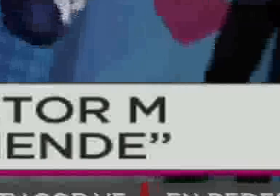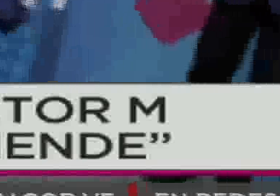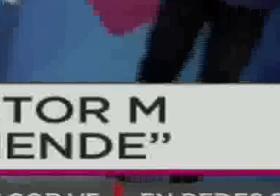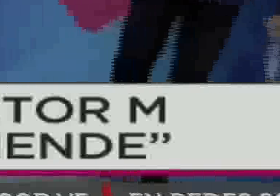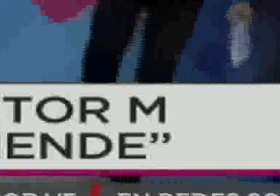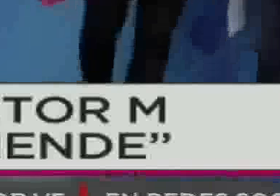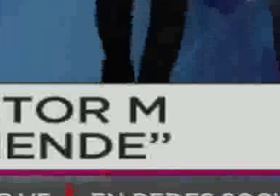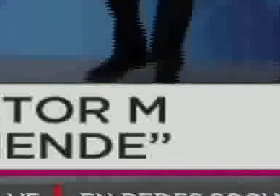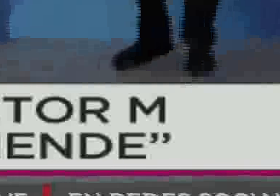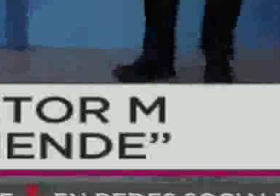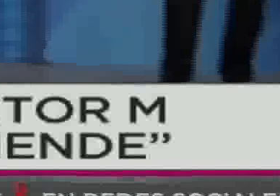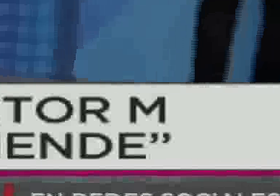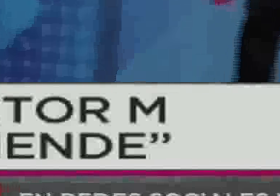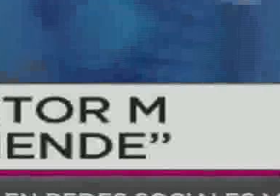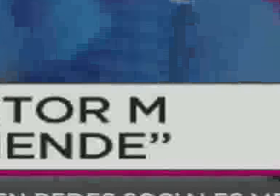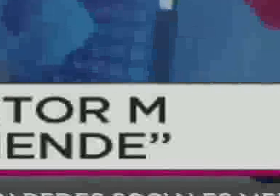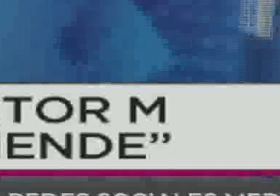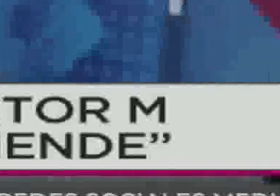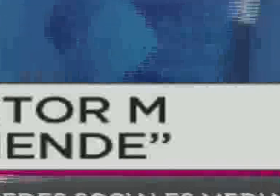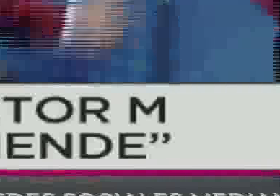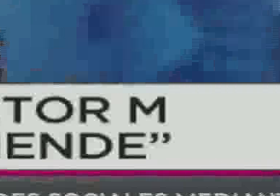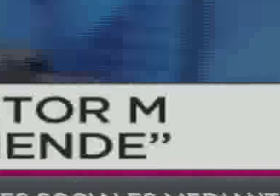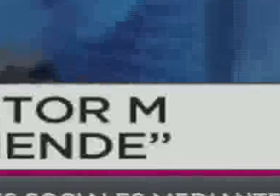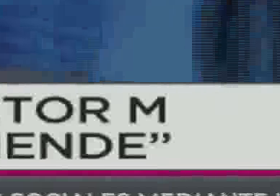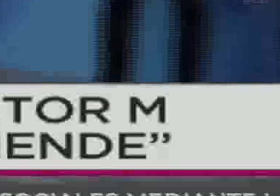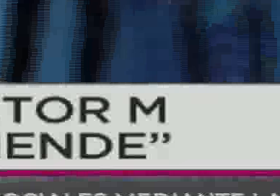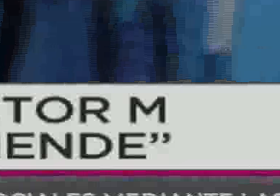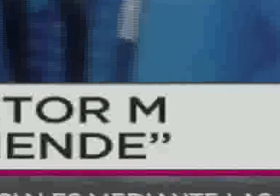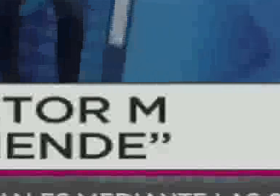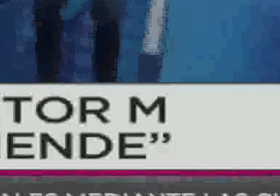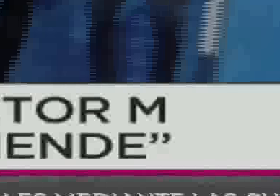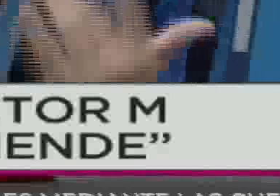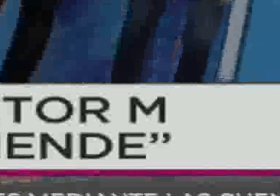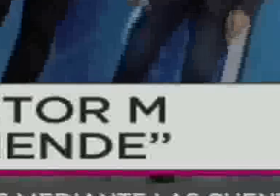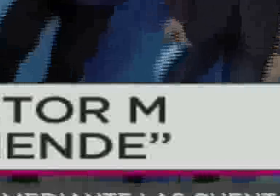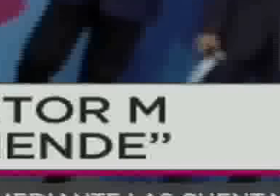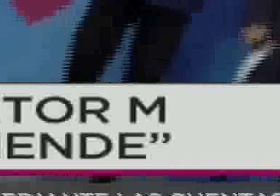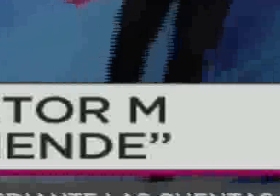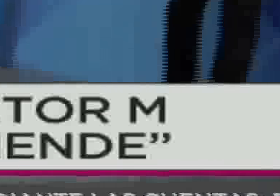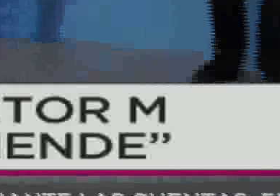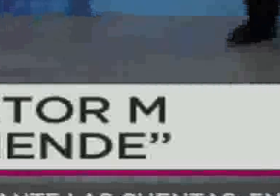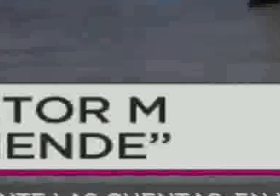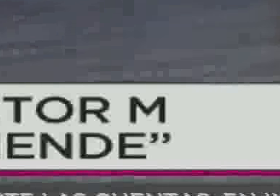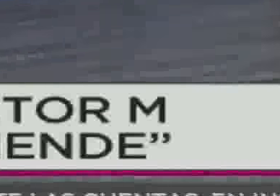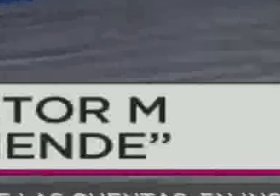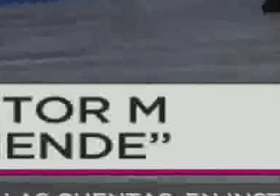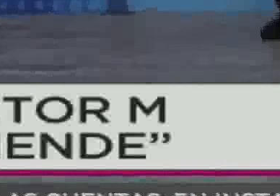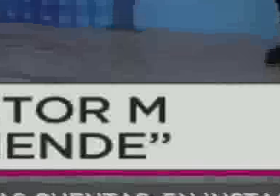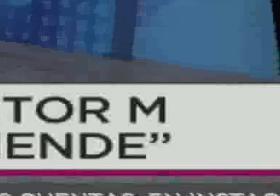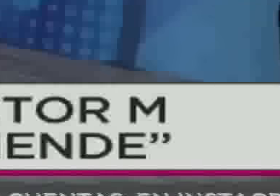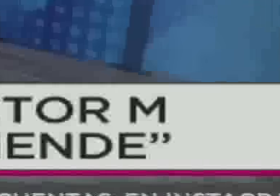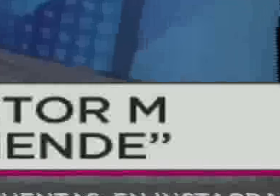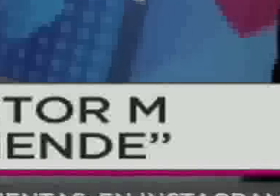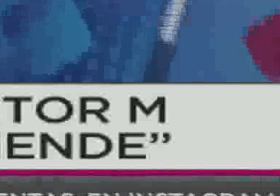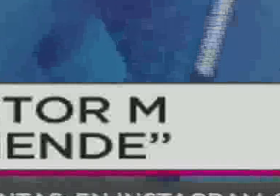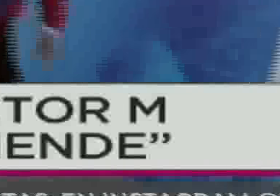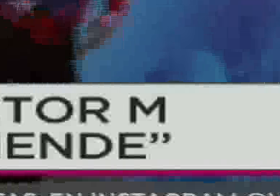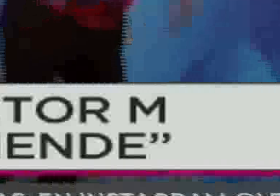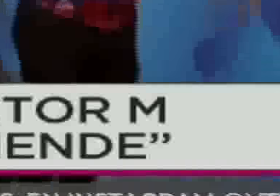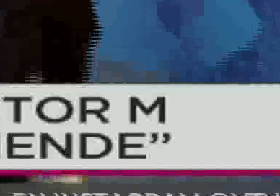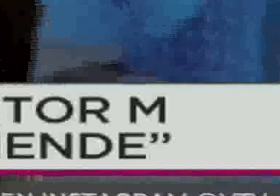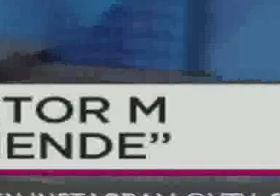vez Miraflores y el Orchil aparece. Bajo el país completo porque lo favorece. Y desde entonces a todo once